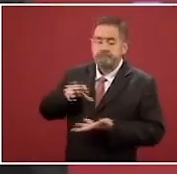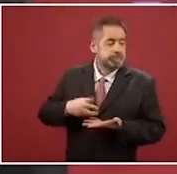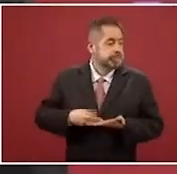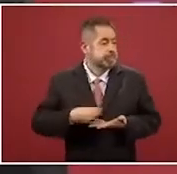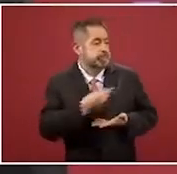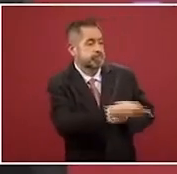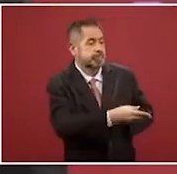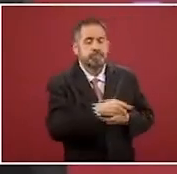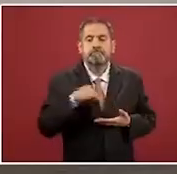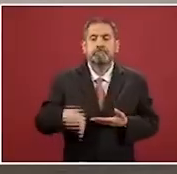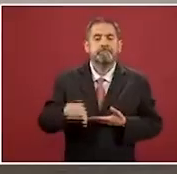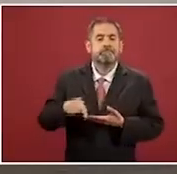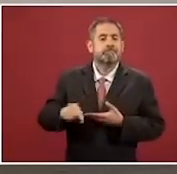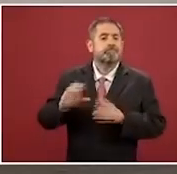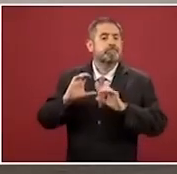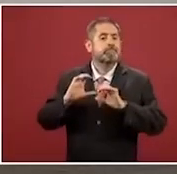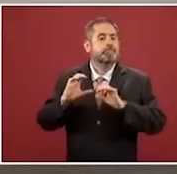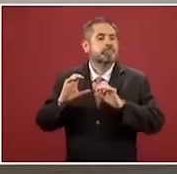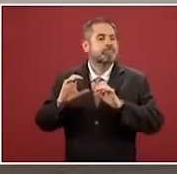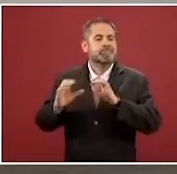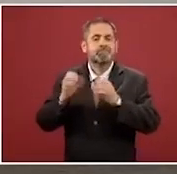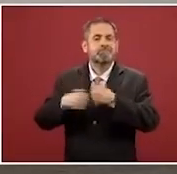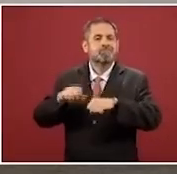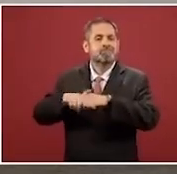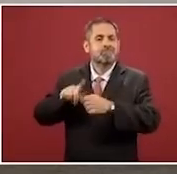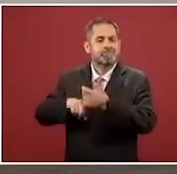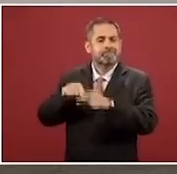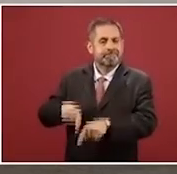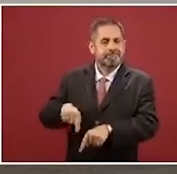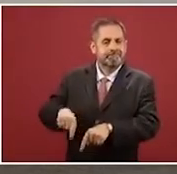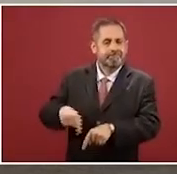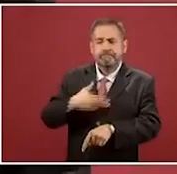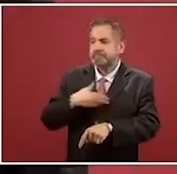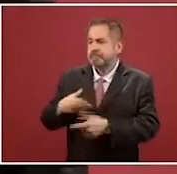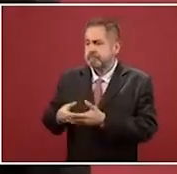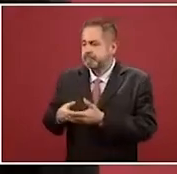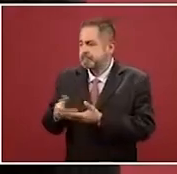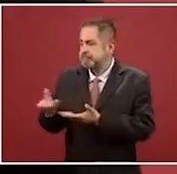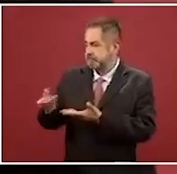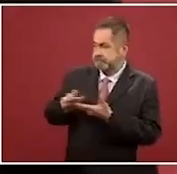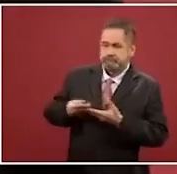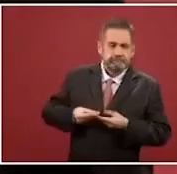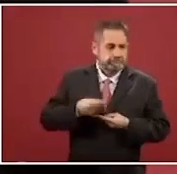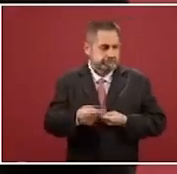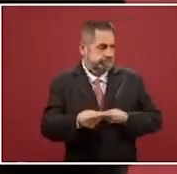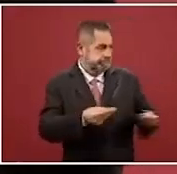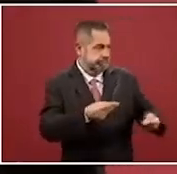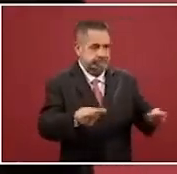de Comunicación Social de Presidencia. No es de que